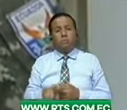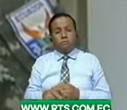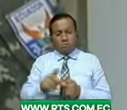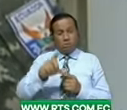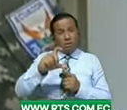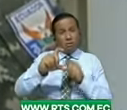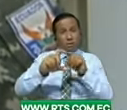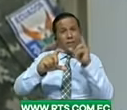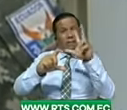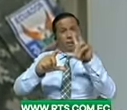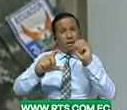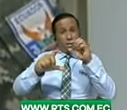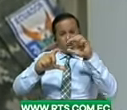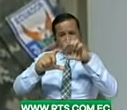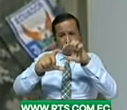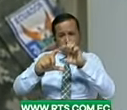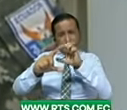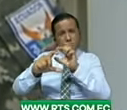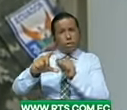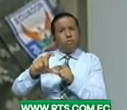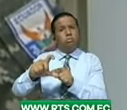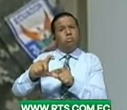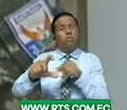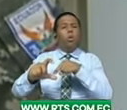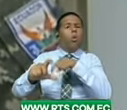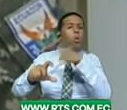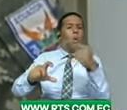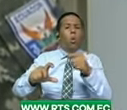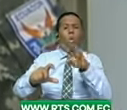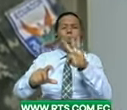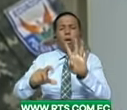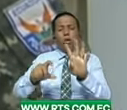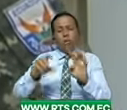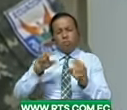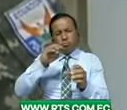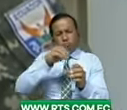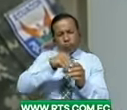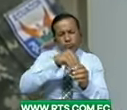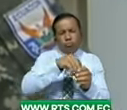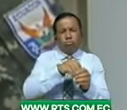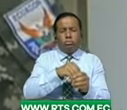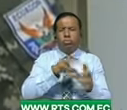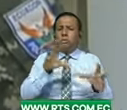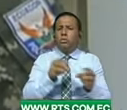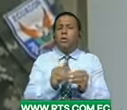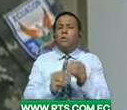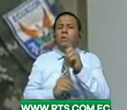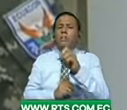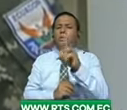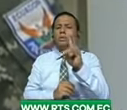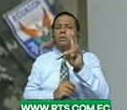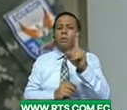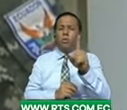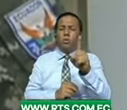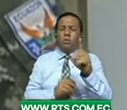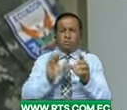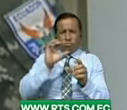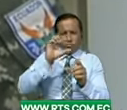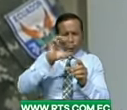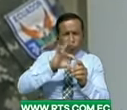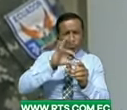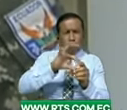municiones calibre 9 milímetros, 4 cargadores 9 milímetros, 171 cartuchos. 9